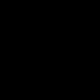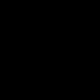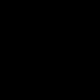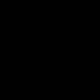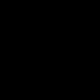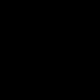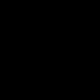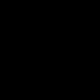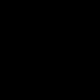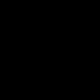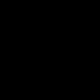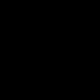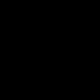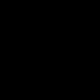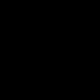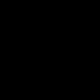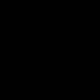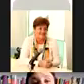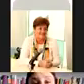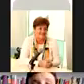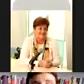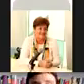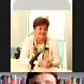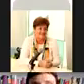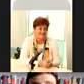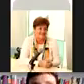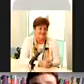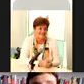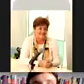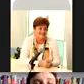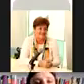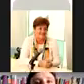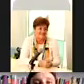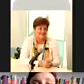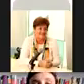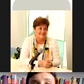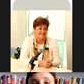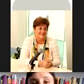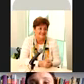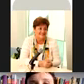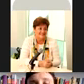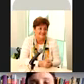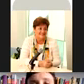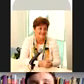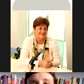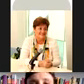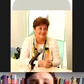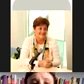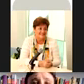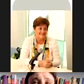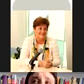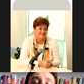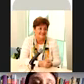se consideraba que era necesario rehabilitarlas para reinsertarlas en la sociedad. Como había avanzado la medicina y la